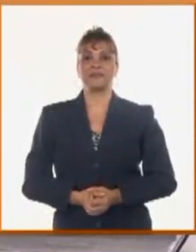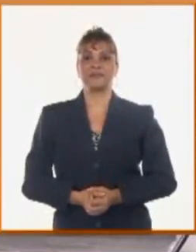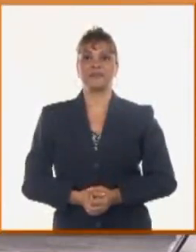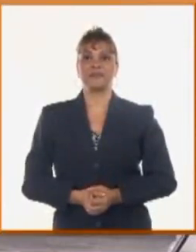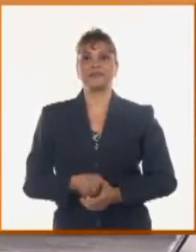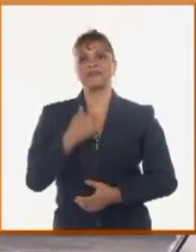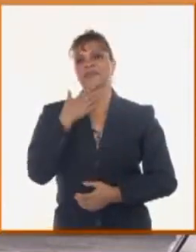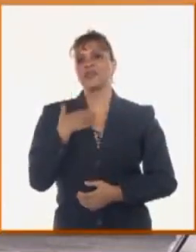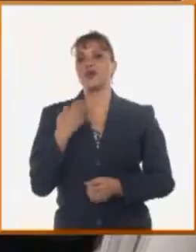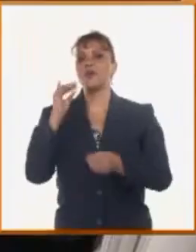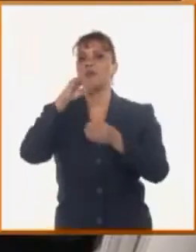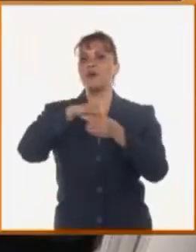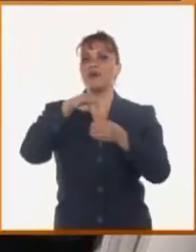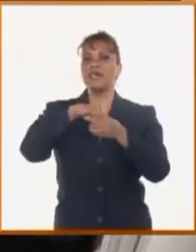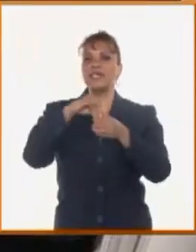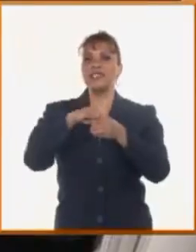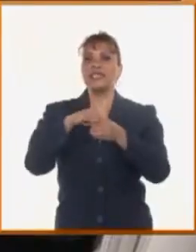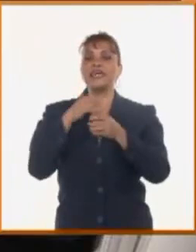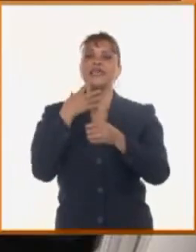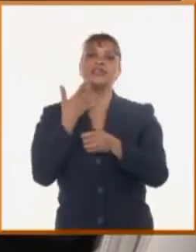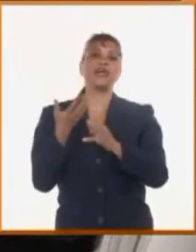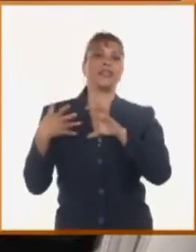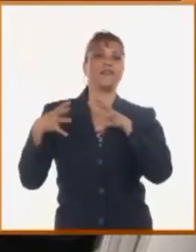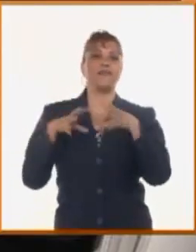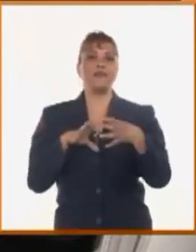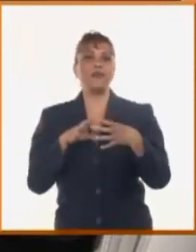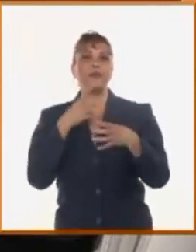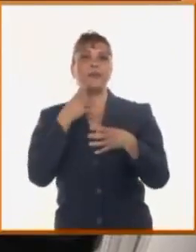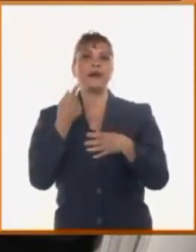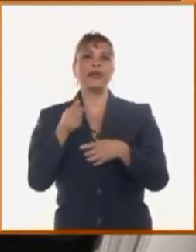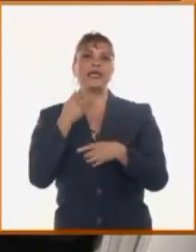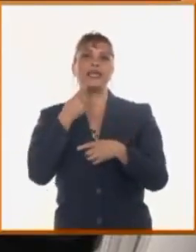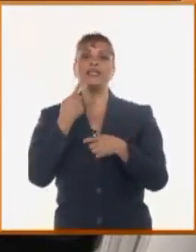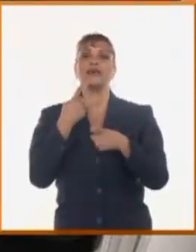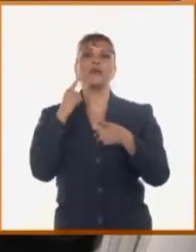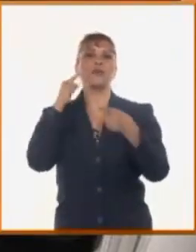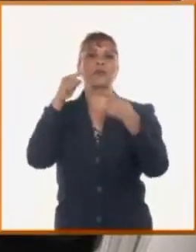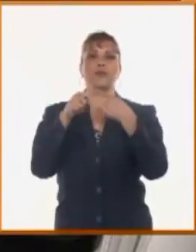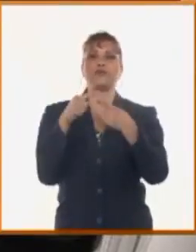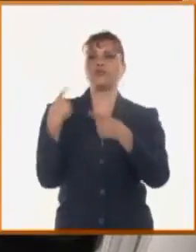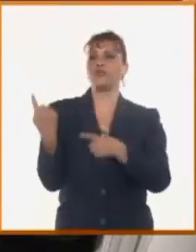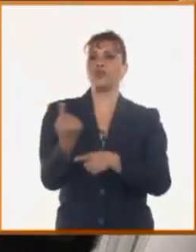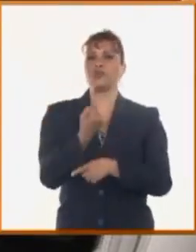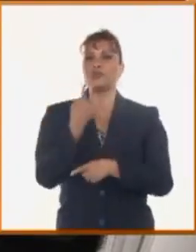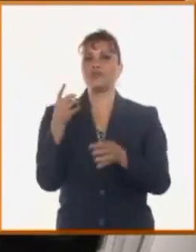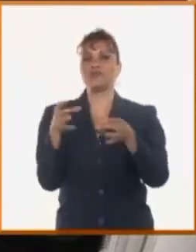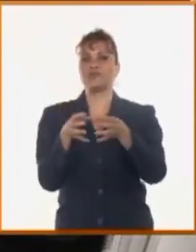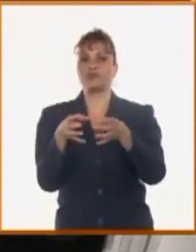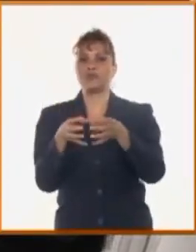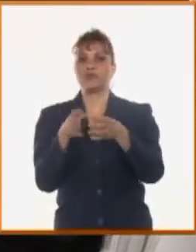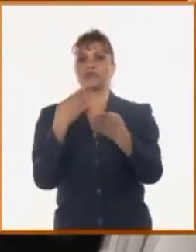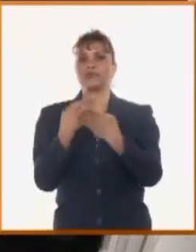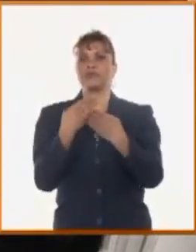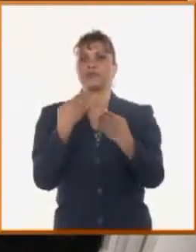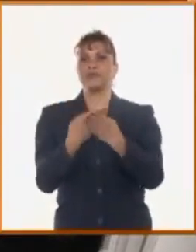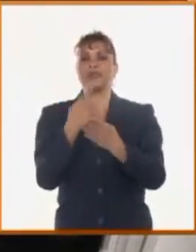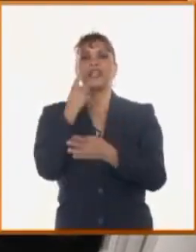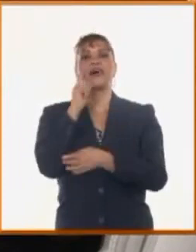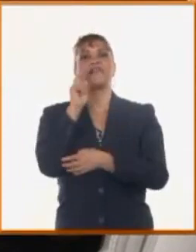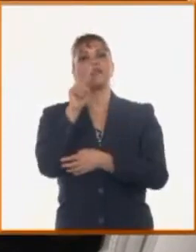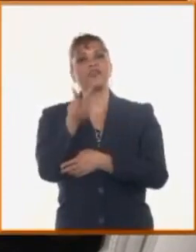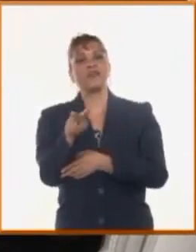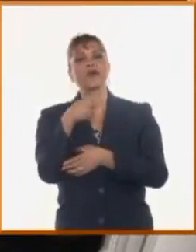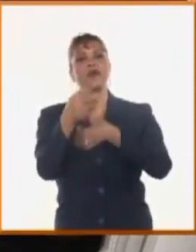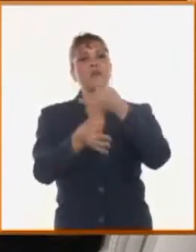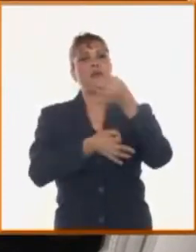se inserta un evento como este, Ariadne, con los propósitos que ustedes tienen como grupo empresarial, con esa visión que hemos hablado